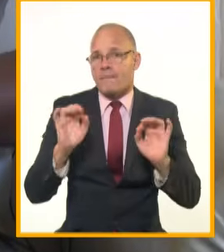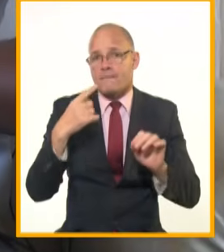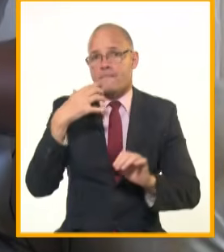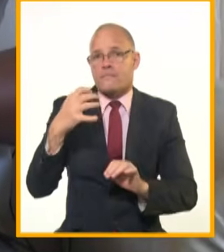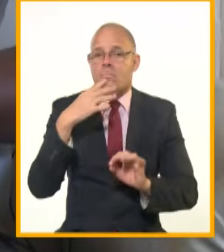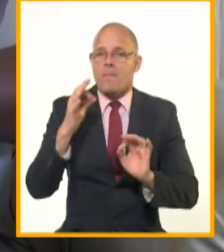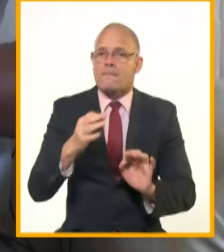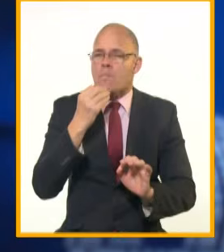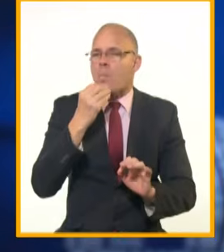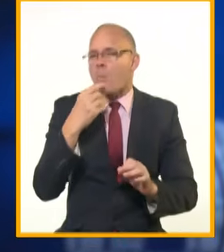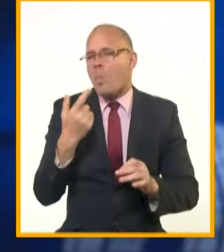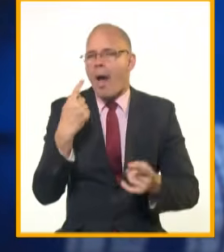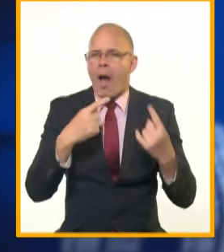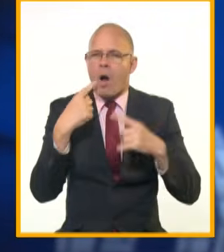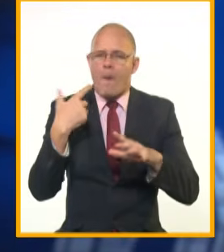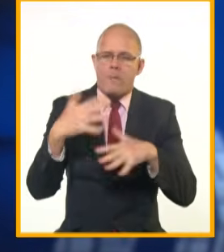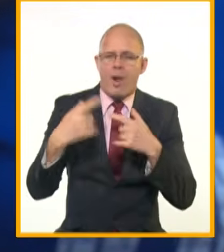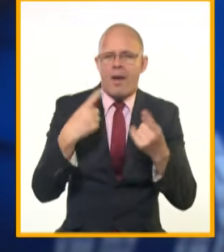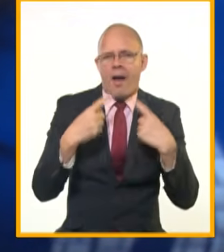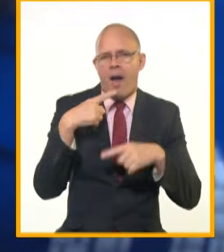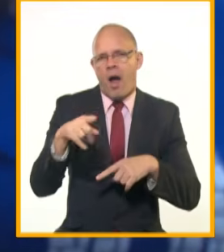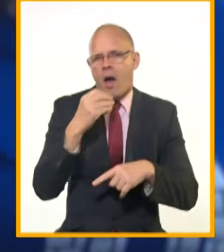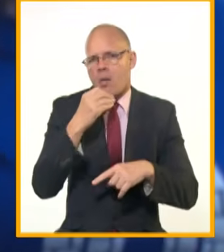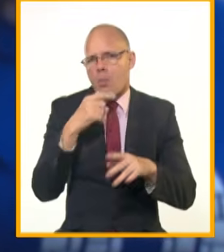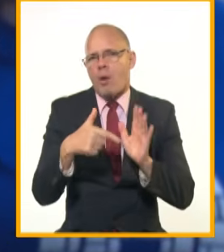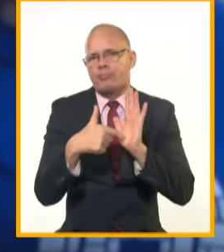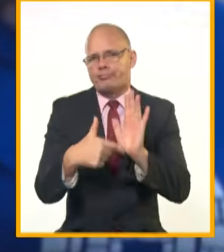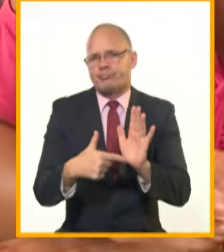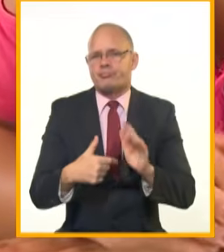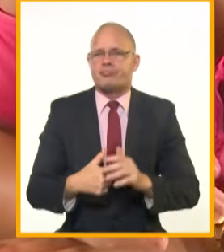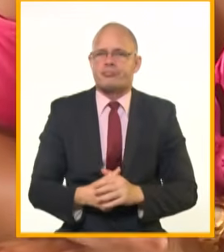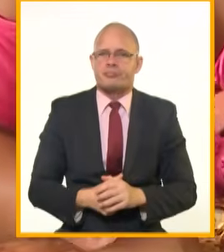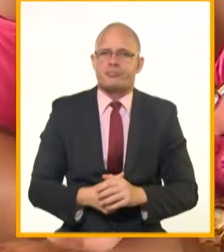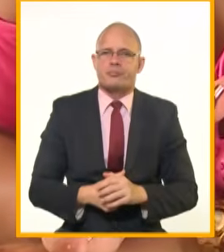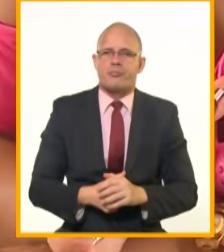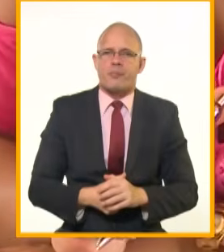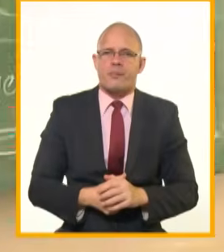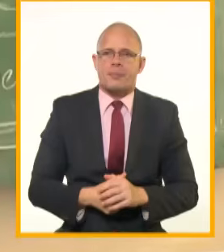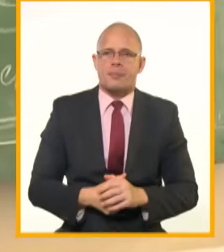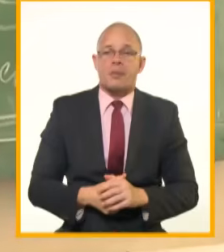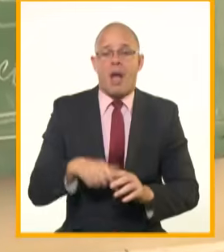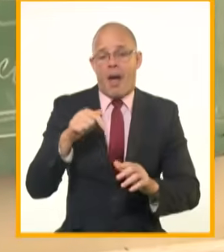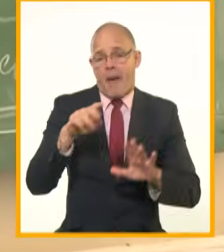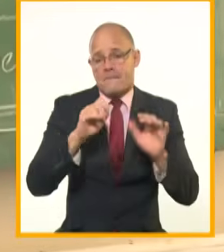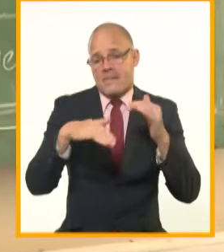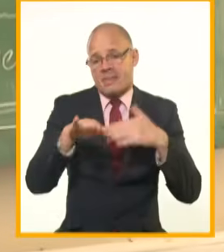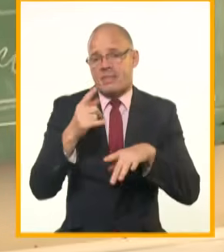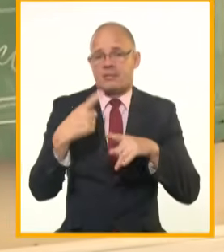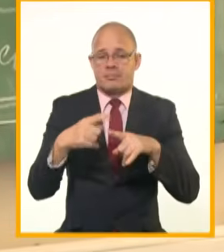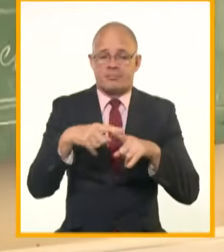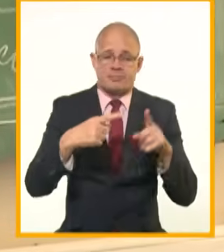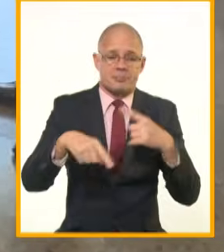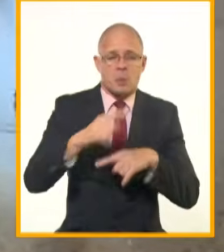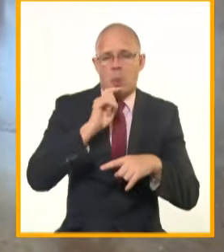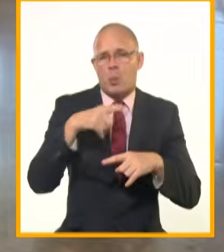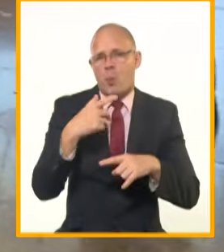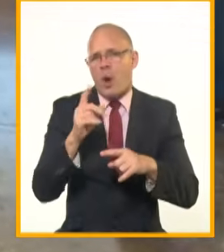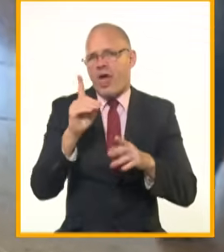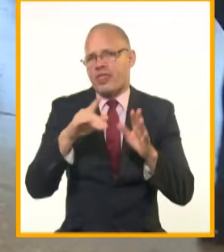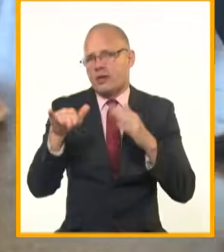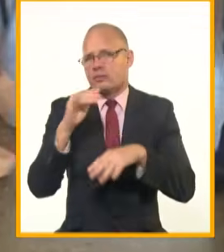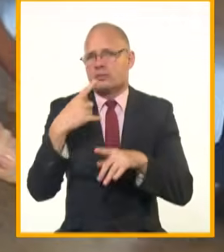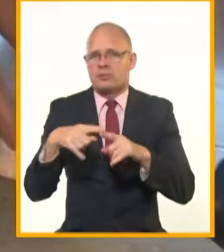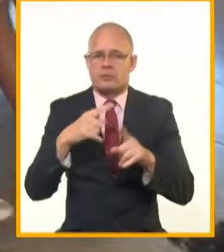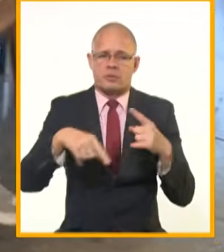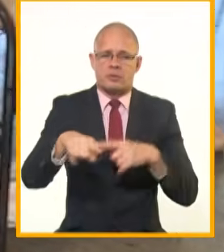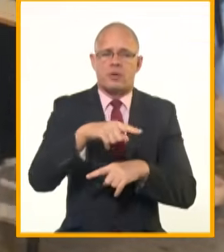respuesta a las principales problemáticas que tiene el territorio. Fruto de esa labor académica, las maestrías y tesis doctorales moldean profesionales